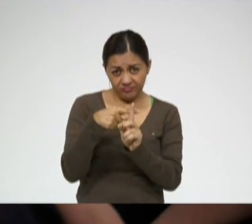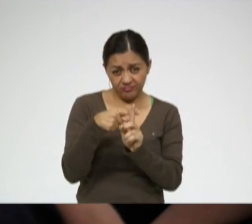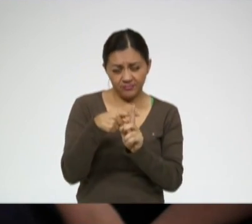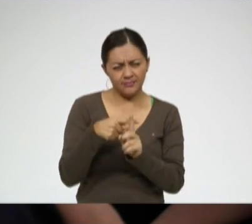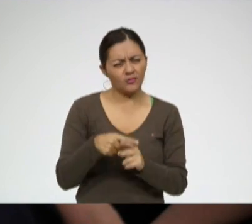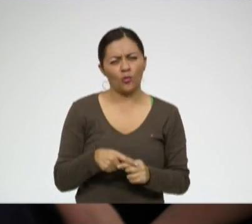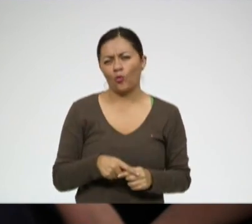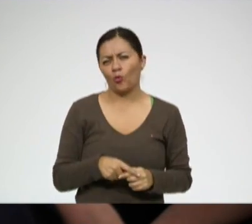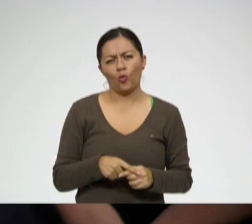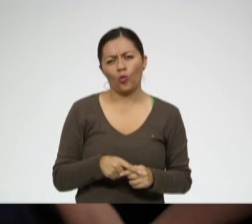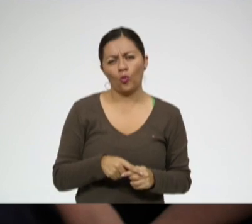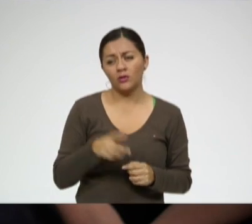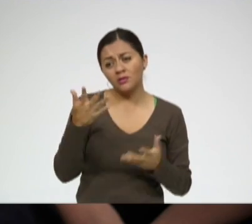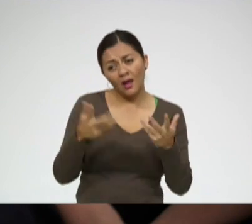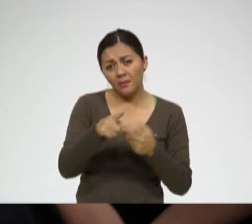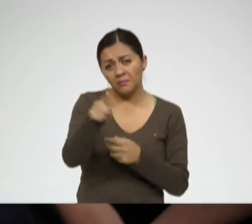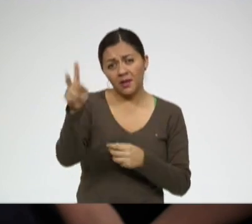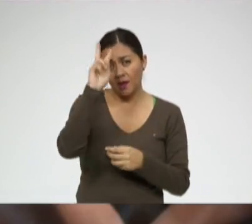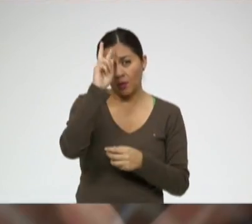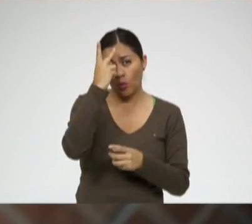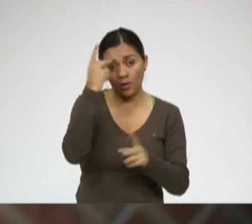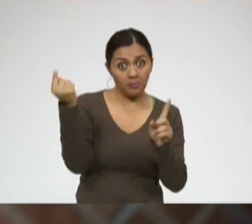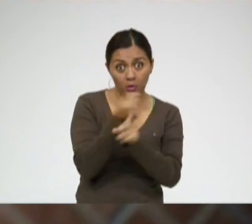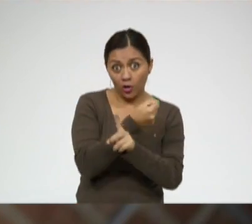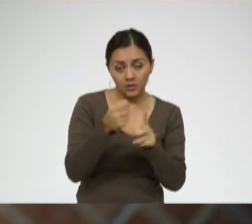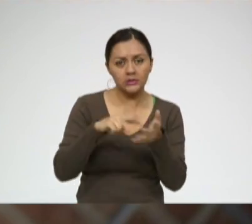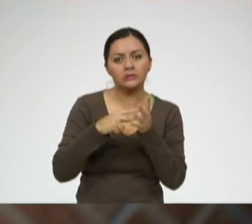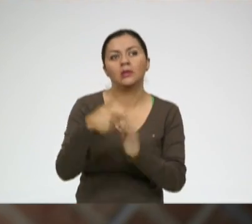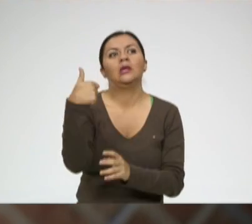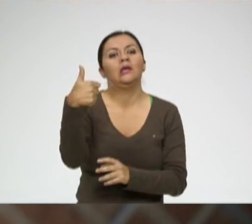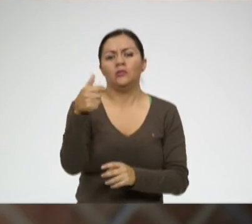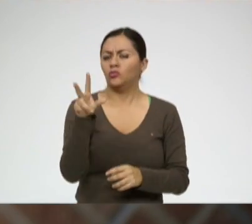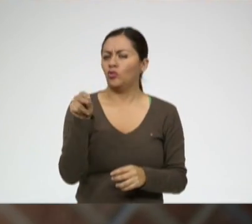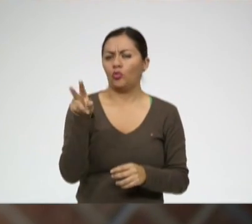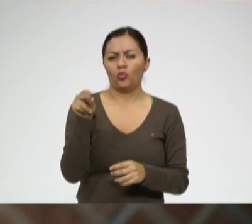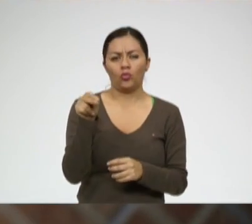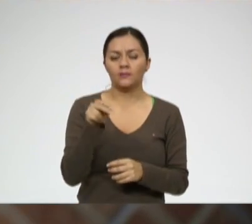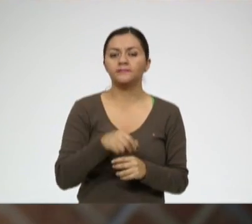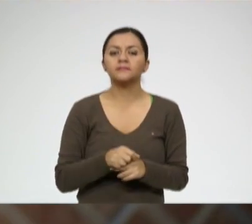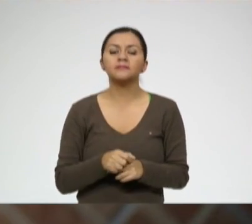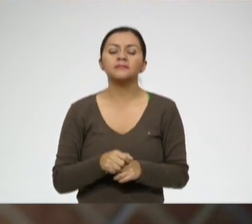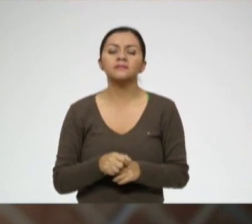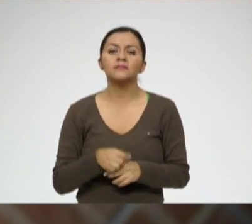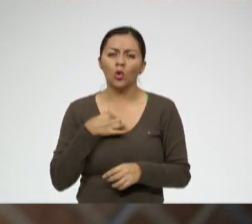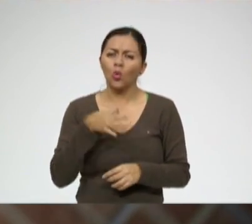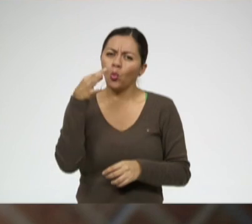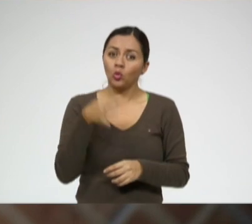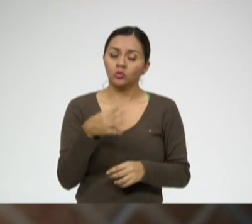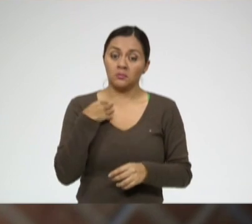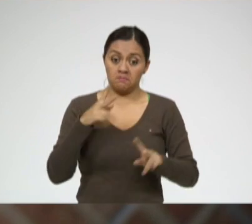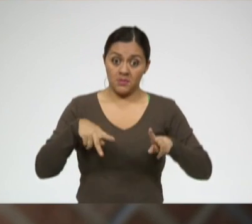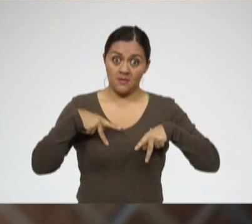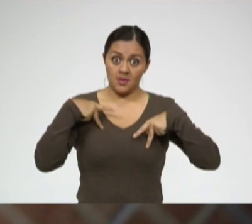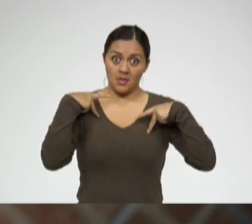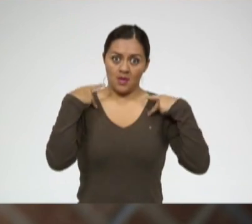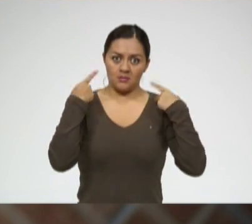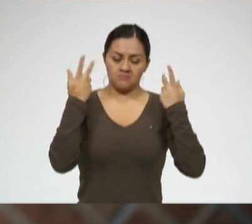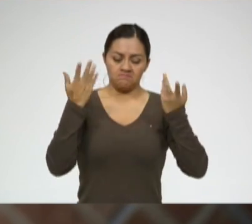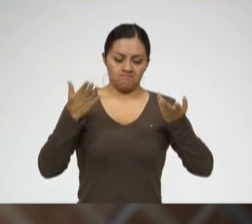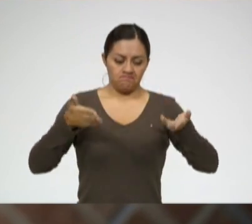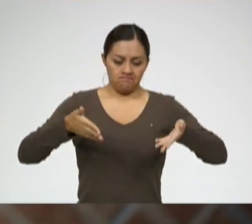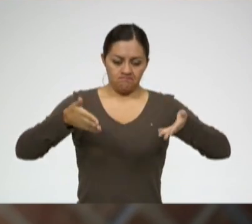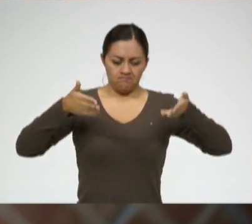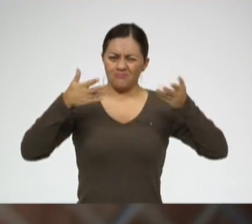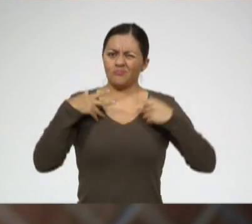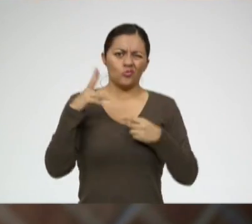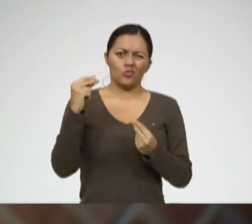que traerá algo bueno, pero a lo largo se darán cuenta que no. Llegó un momento que dije, esta vida no es